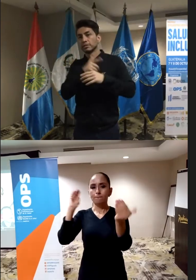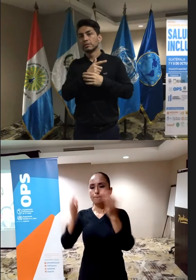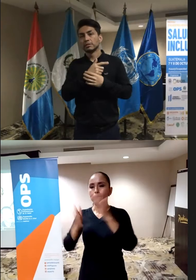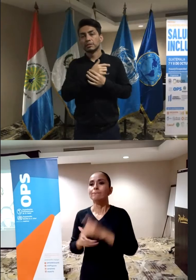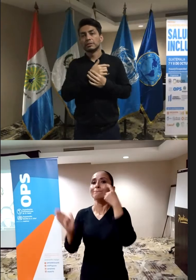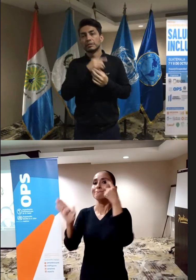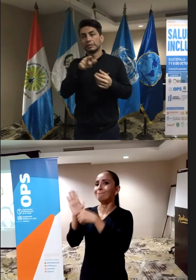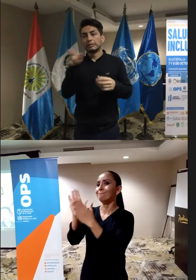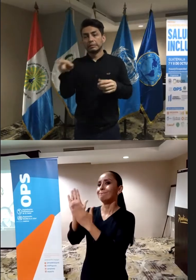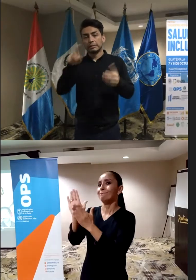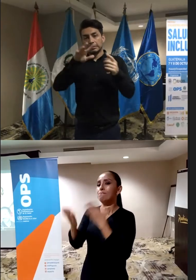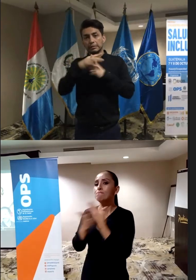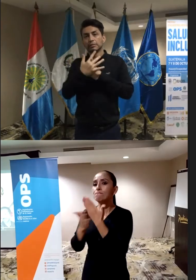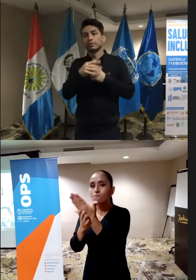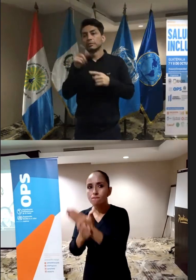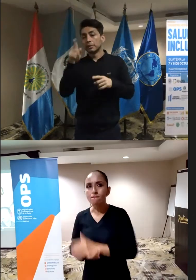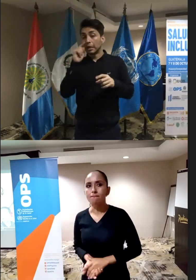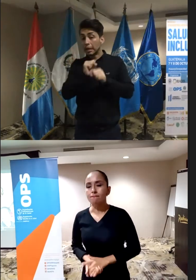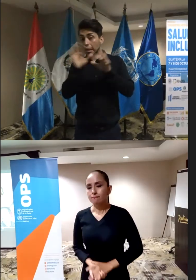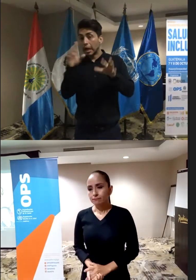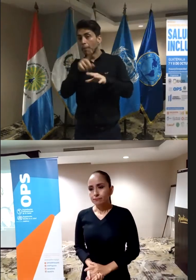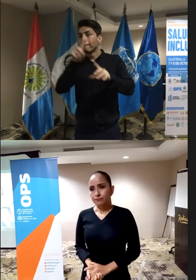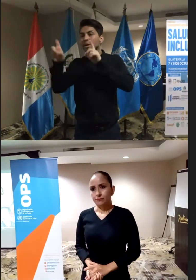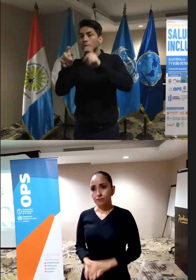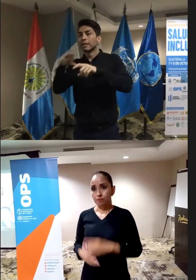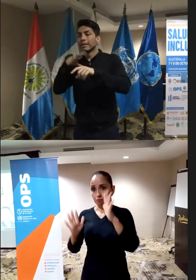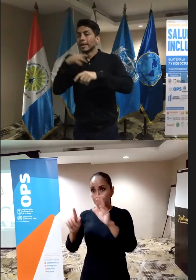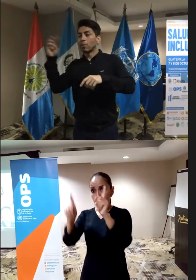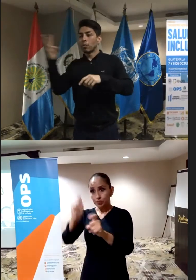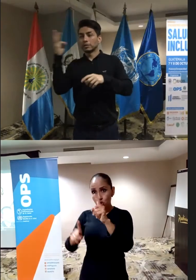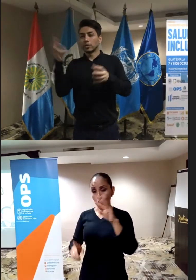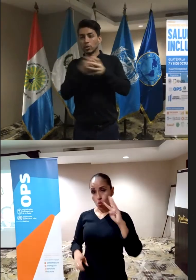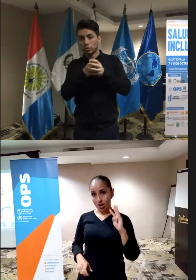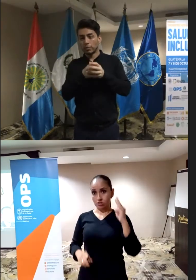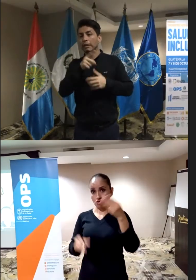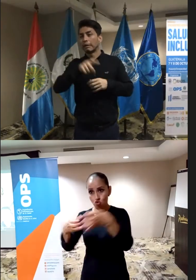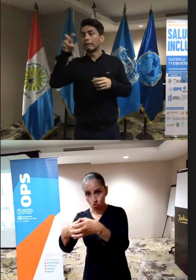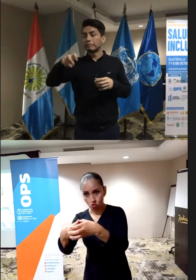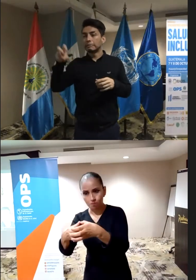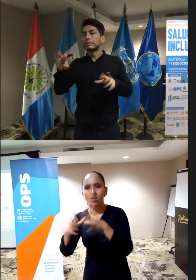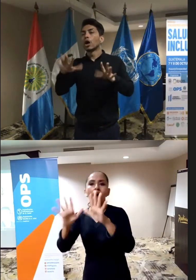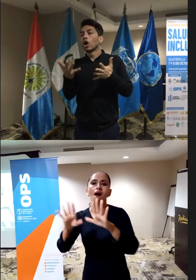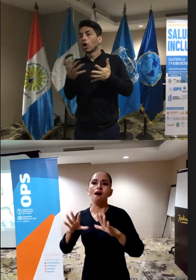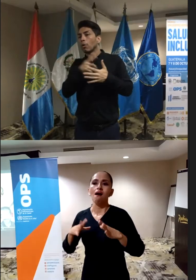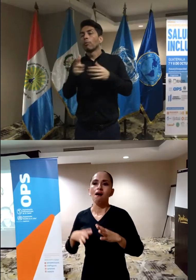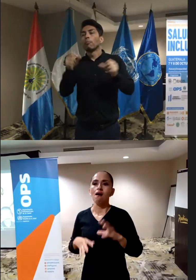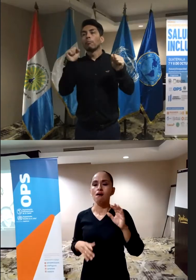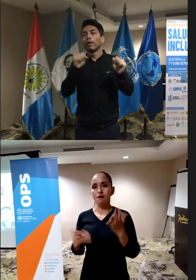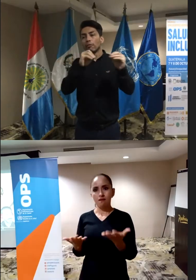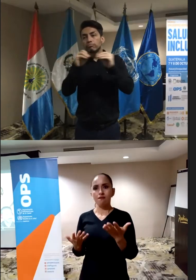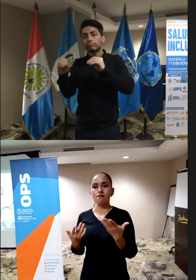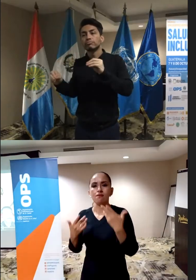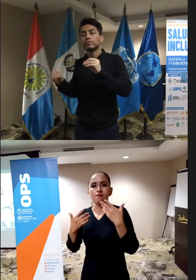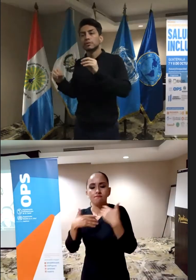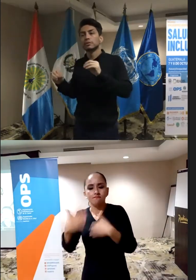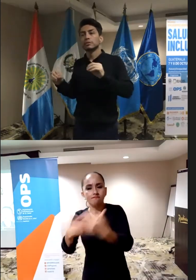eso. Y claramente que las preguntas de Washington Group necesitan una formación que no se puede hacer de una, pero